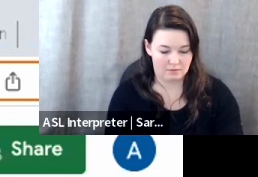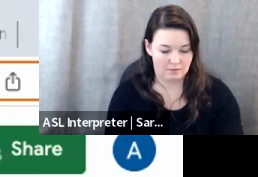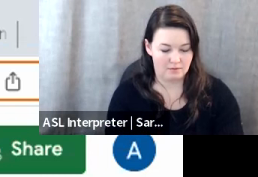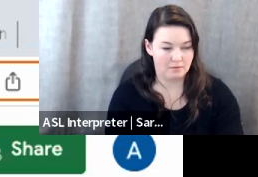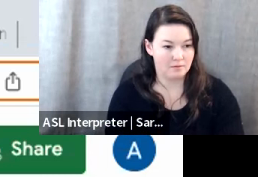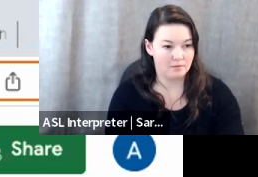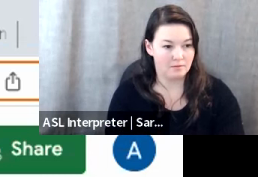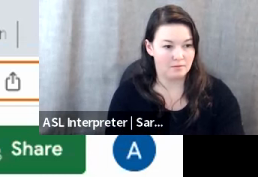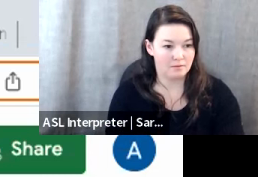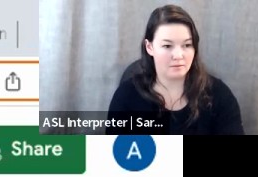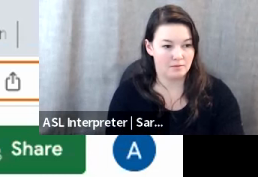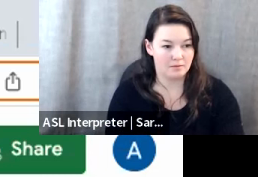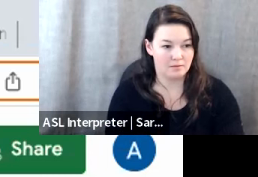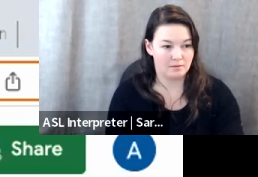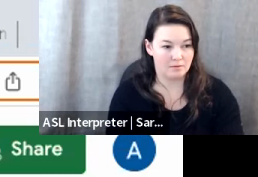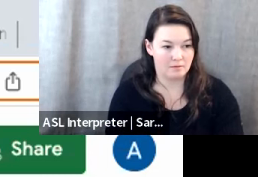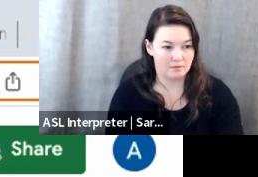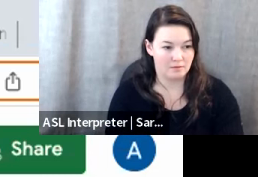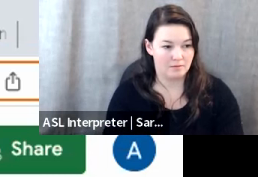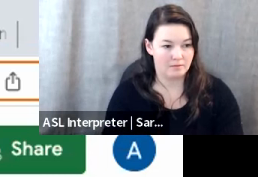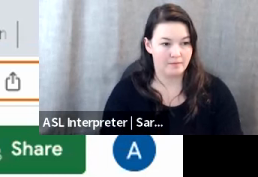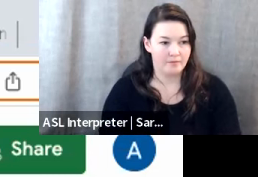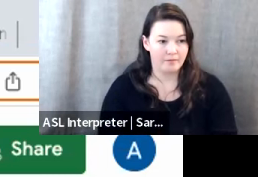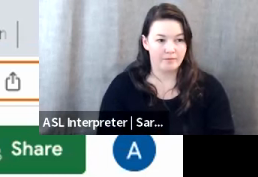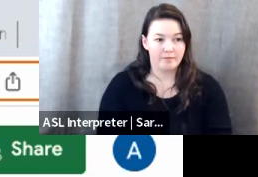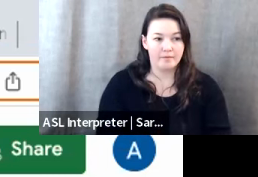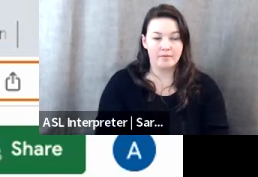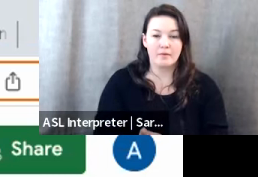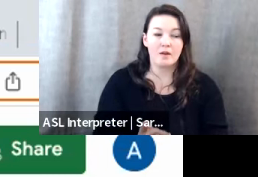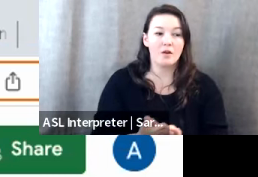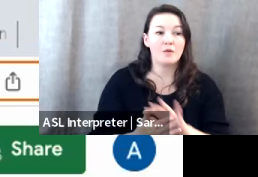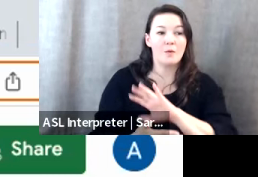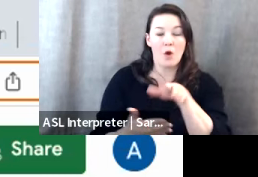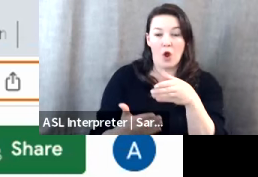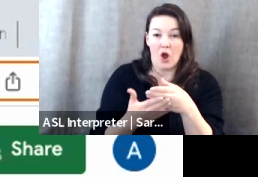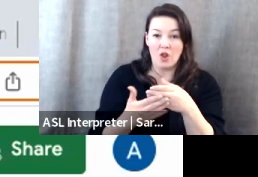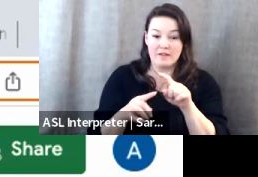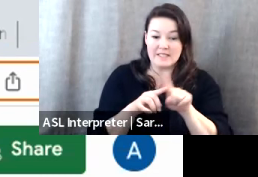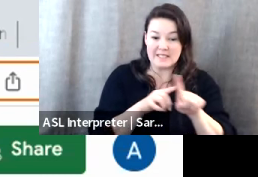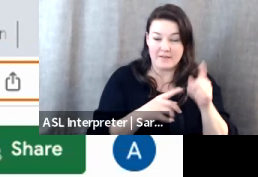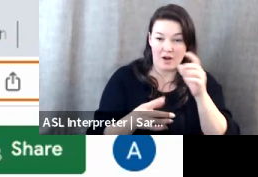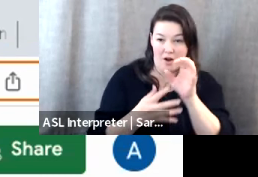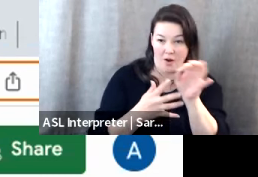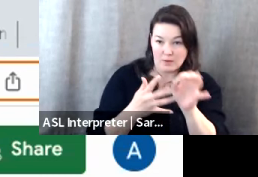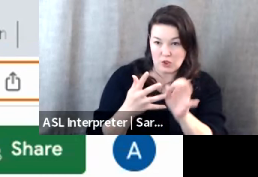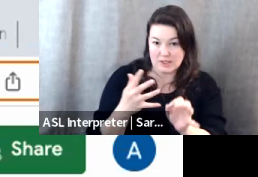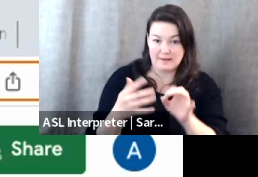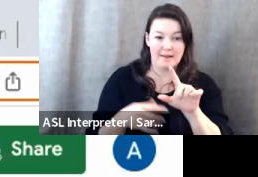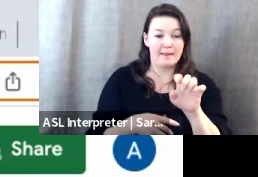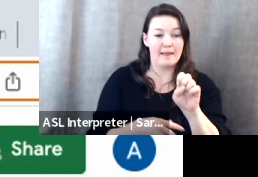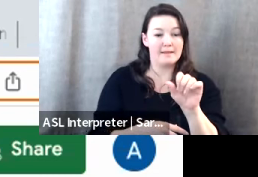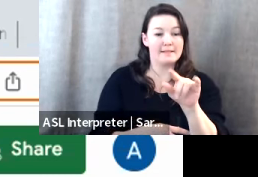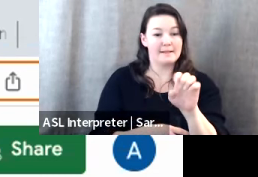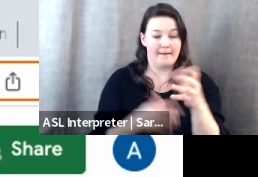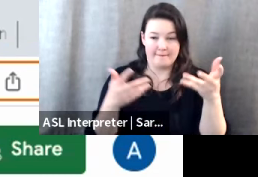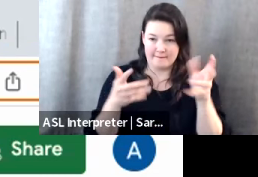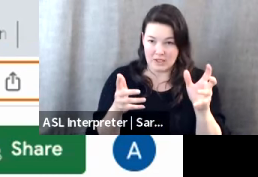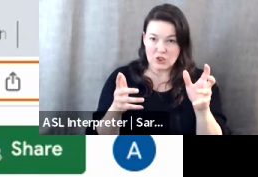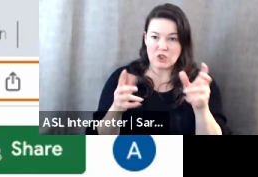So all of these different options were ones that Leslie vetted, and she went through some of them today. So we do know that